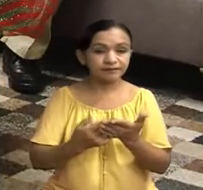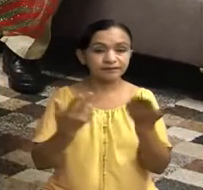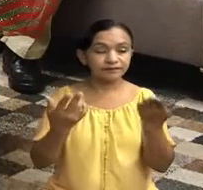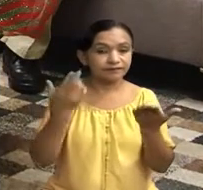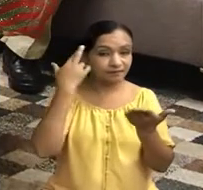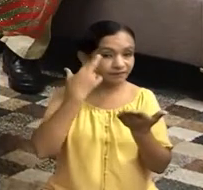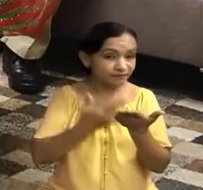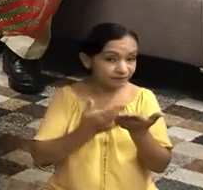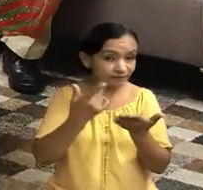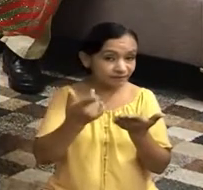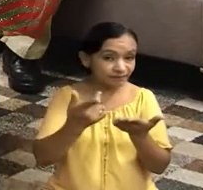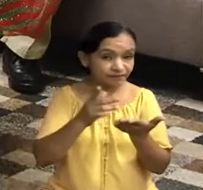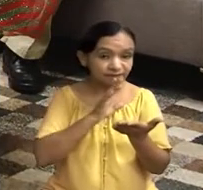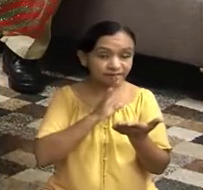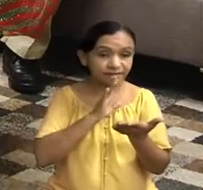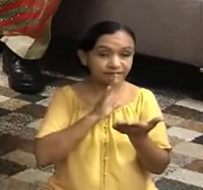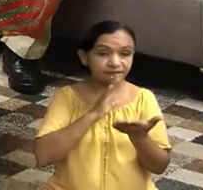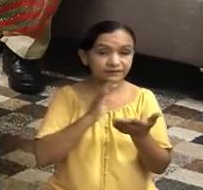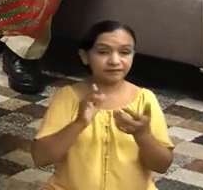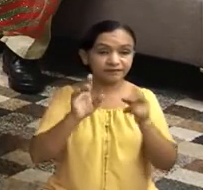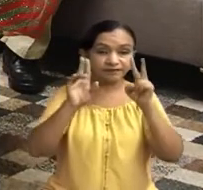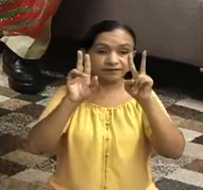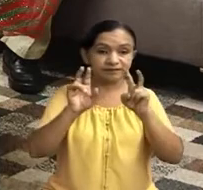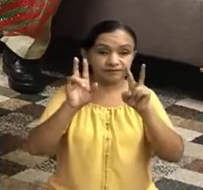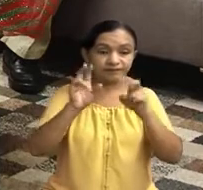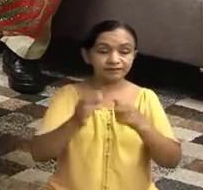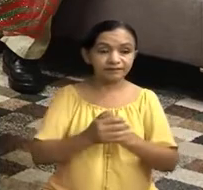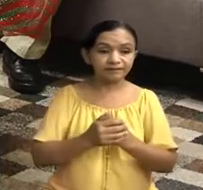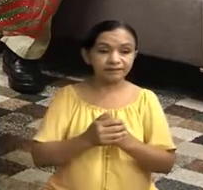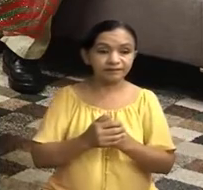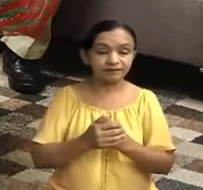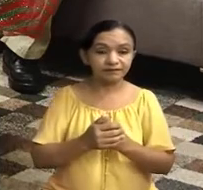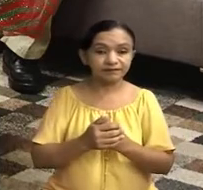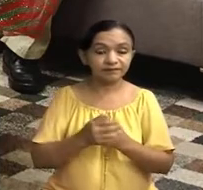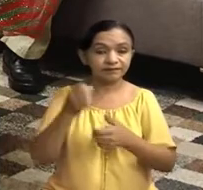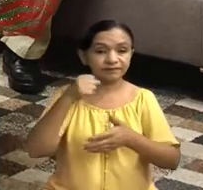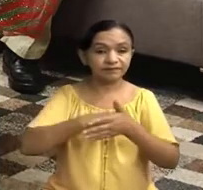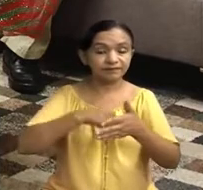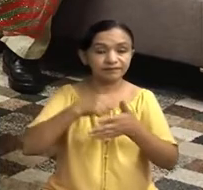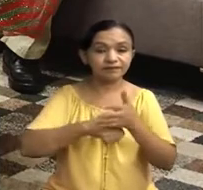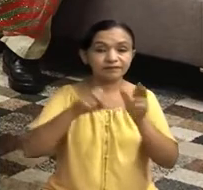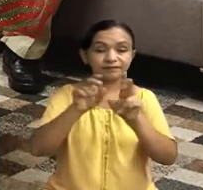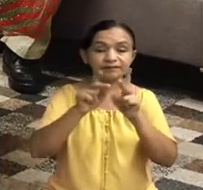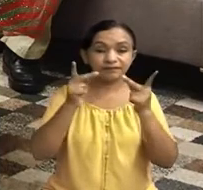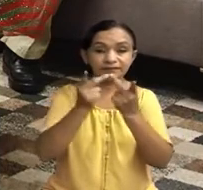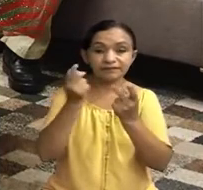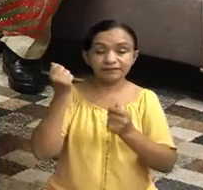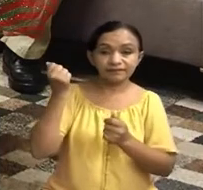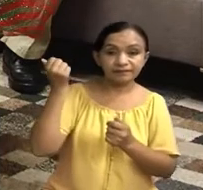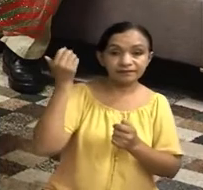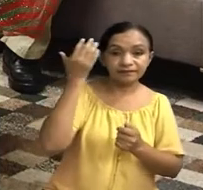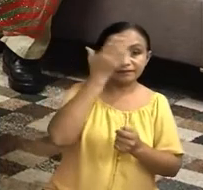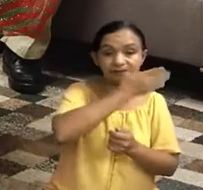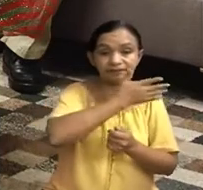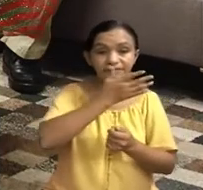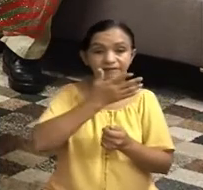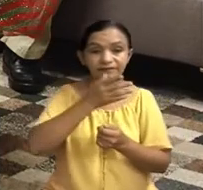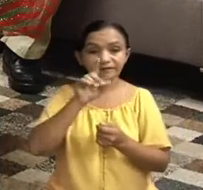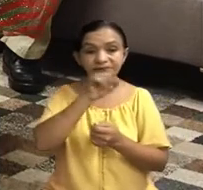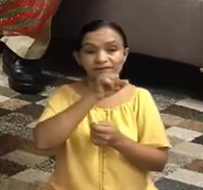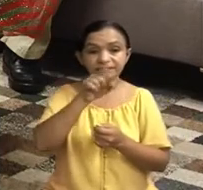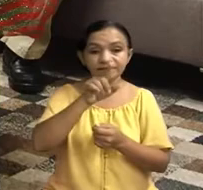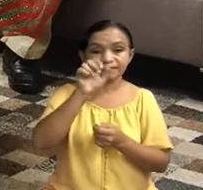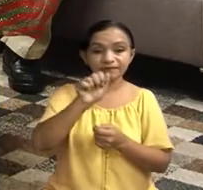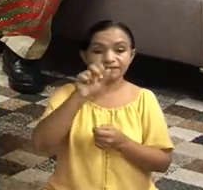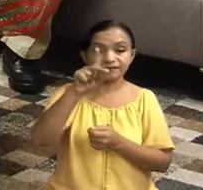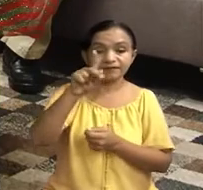ahora mismo, y no quisiera diluirme sobre ese tema, sino traerlo a colación a partir de las luchas de los pueblos originarios y afrodescendientes del Ejército Zapatista de Liberación